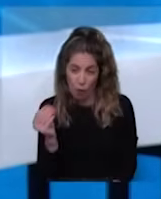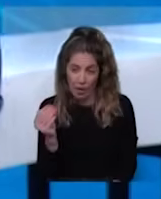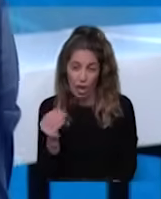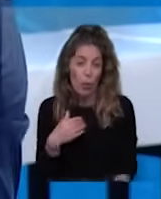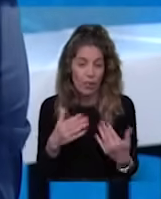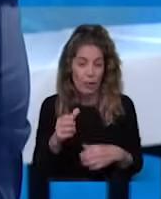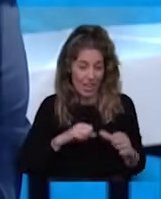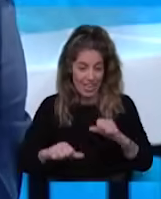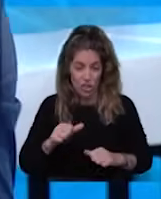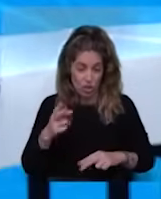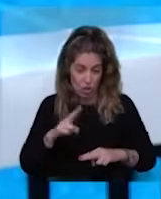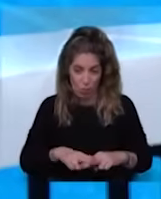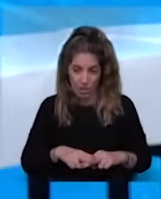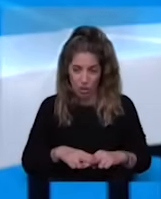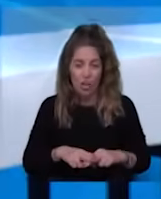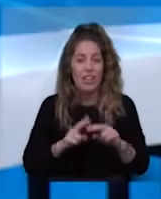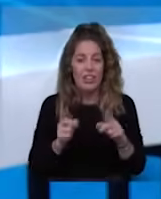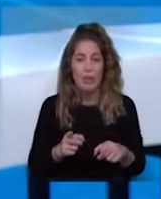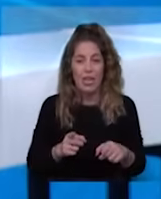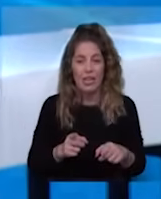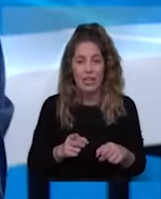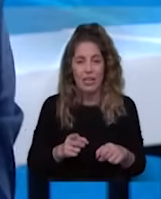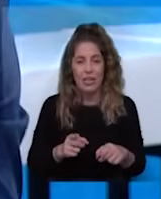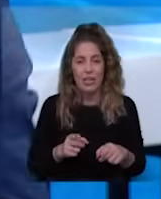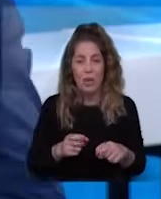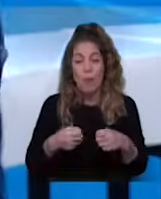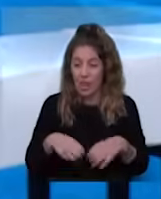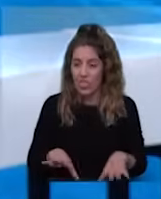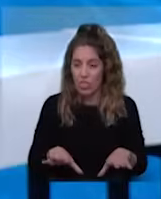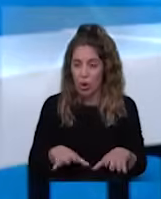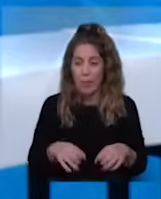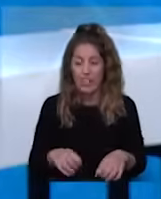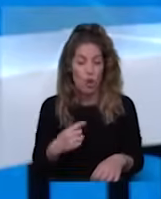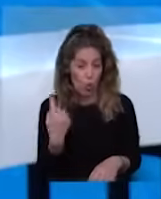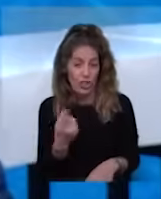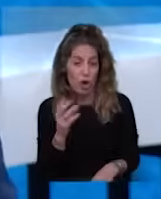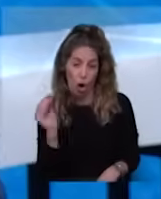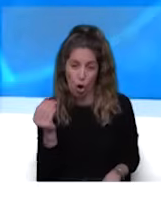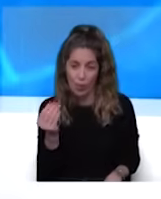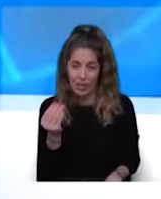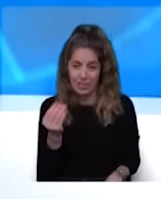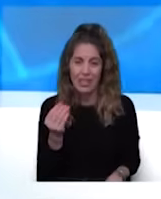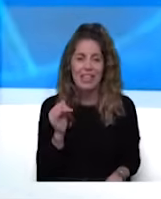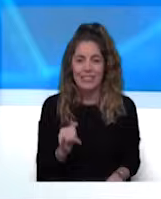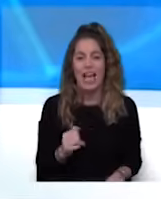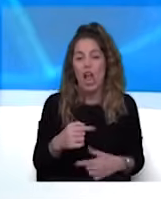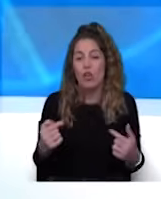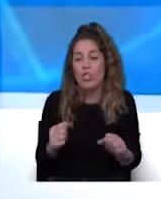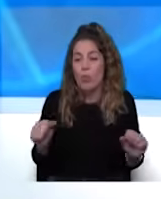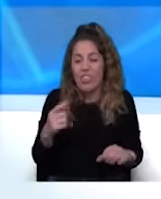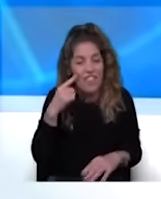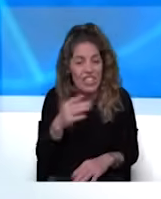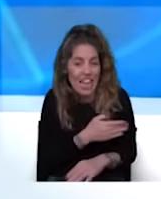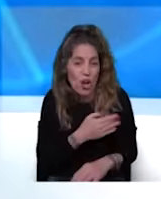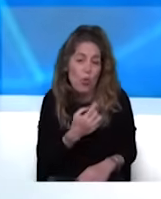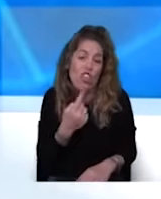hablamos de lesionados y de fallecidos estamos también perdiendo Por más que suen fuerte Estamos perdiendo nuestros jóvenes en este tema Exacto en algo que se puede evitar porque uno